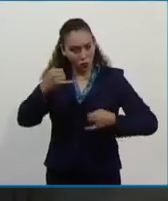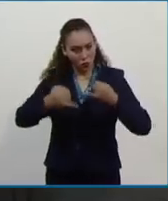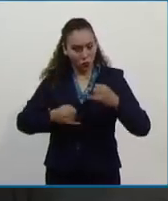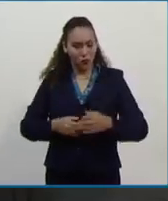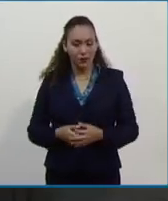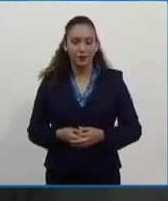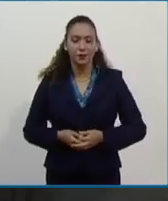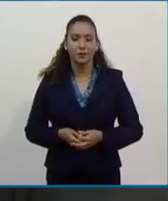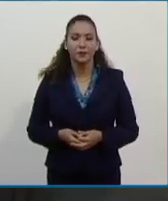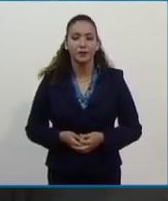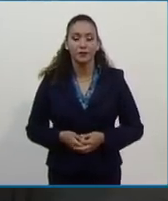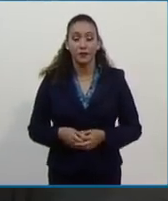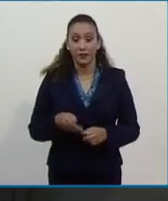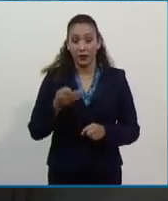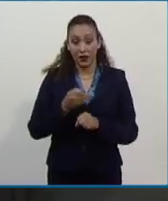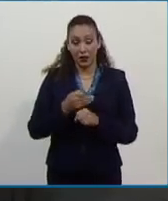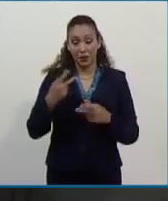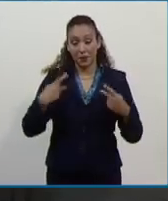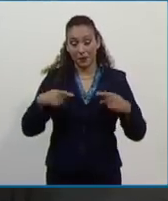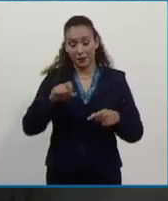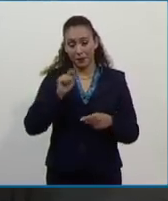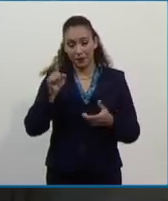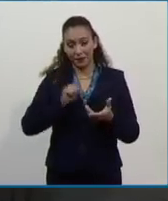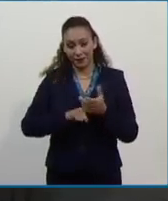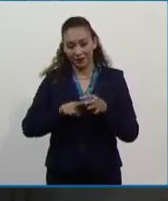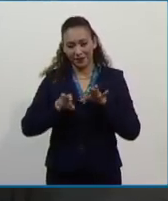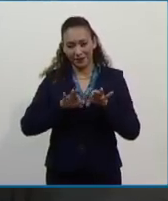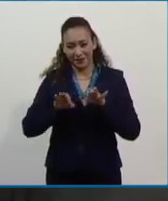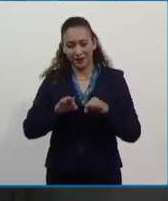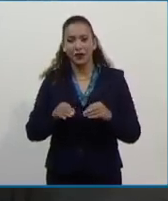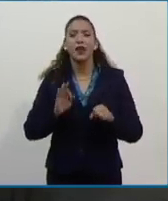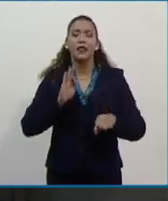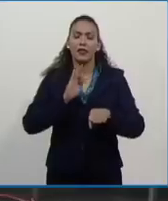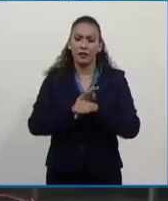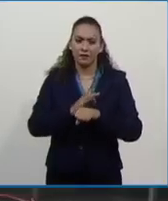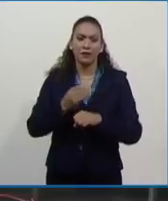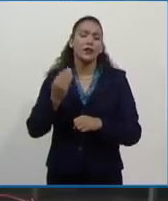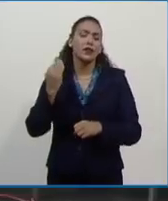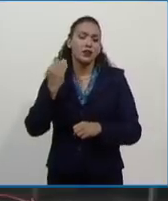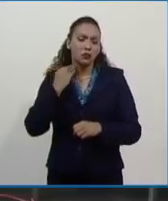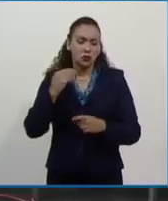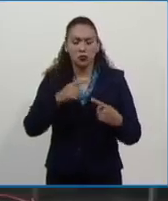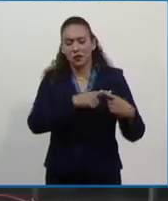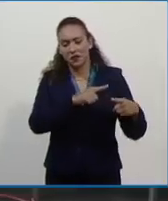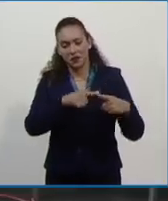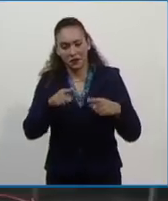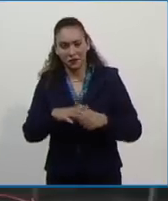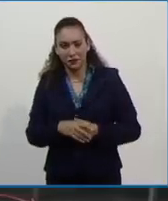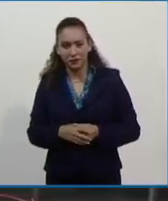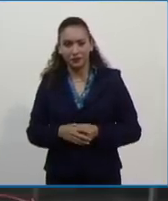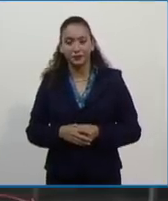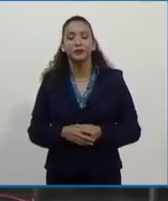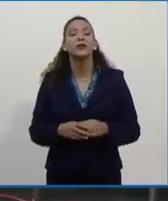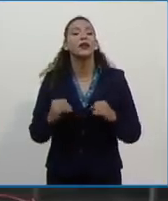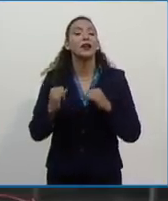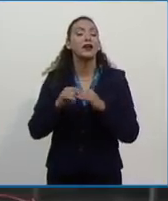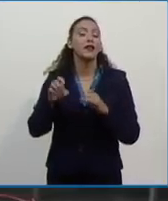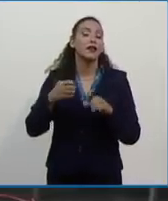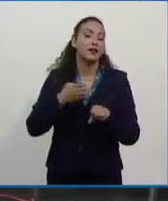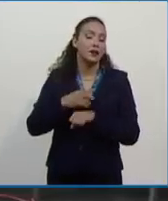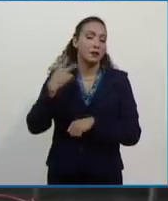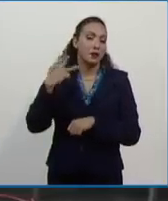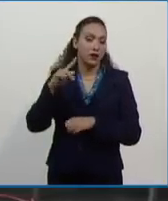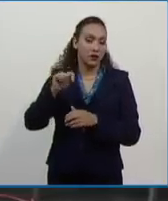esta ocasión, especialistas, servidores públicos, defensores y usuarios de los sistemas de seguridad y justicia de Veracruz y